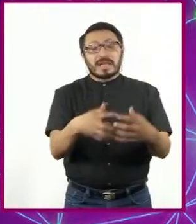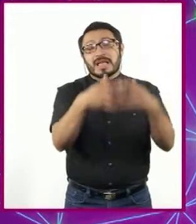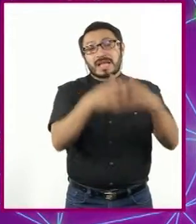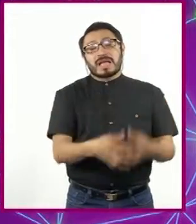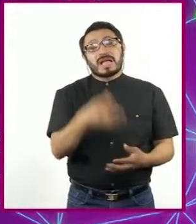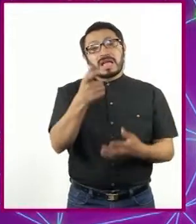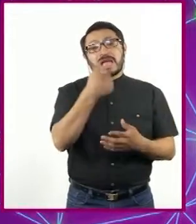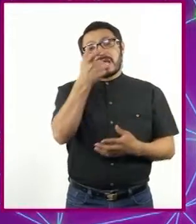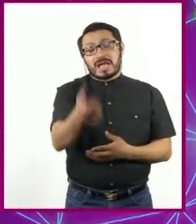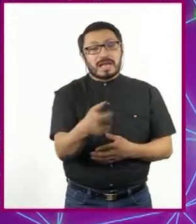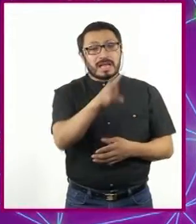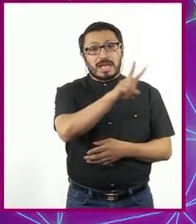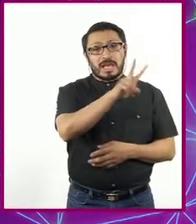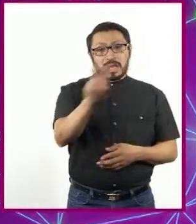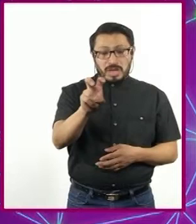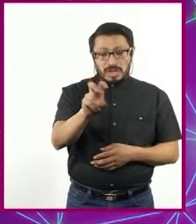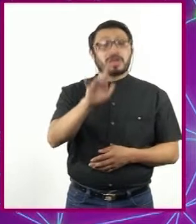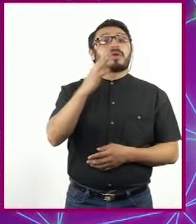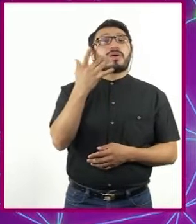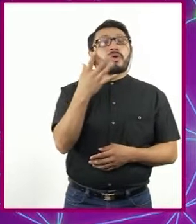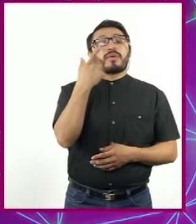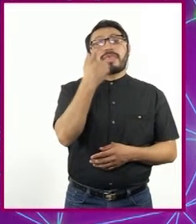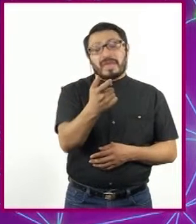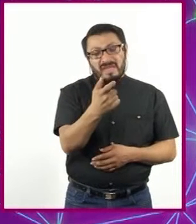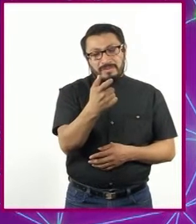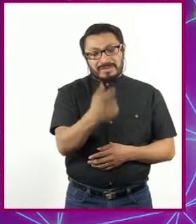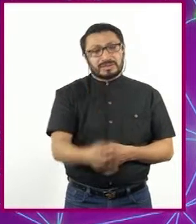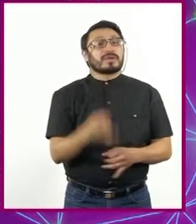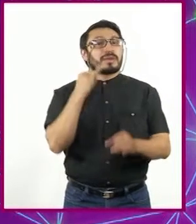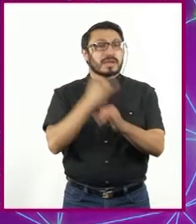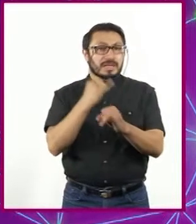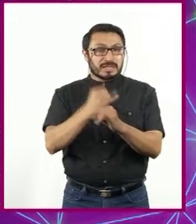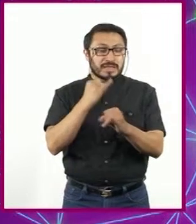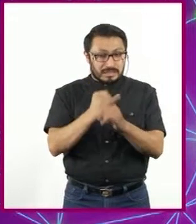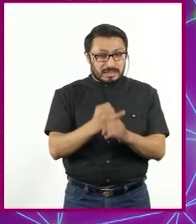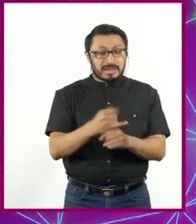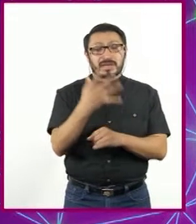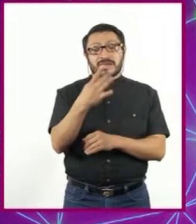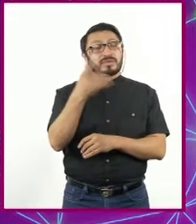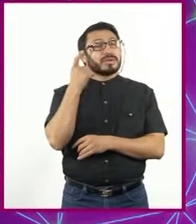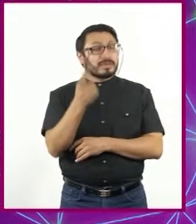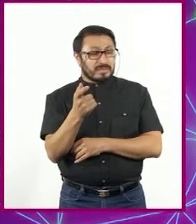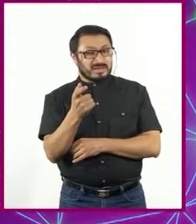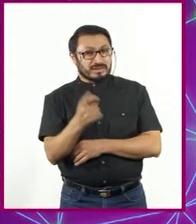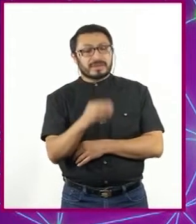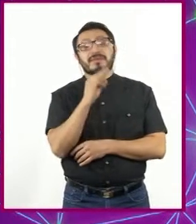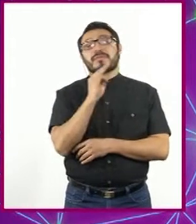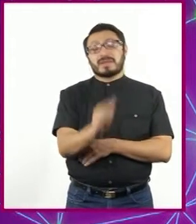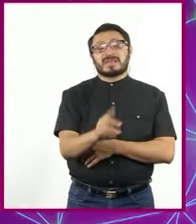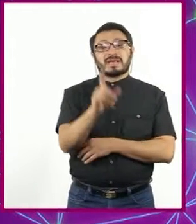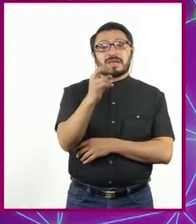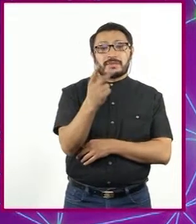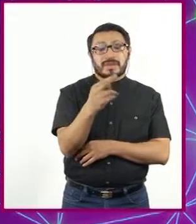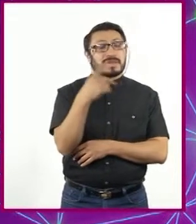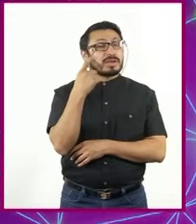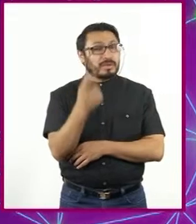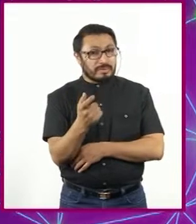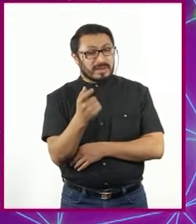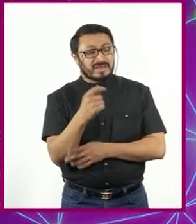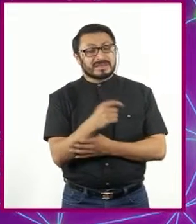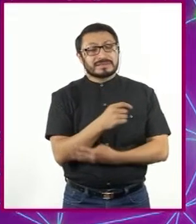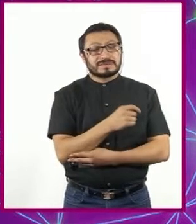servicio 250 pesos, por datos de internet 50 pesos, por mensajes 25